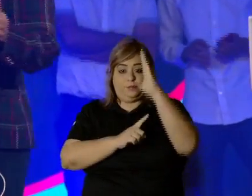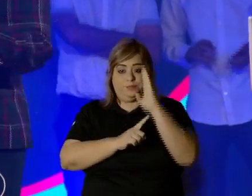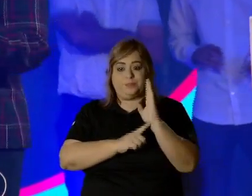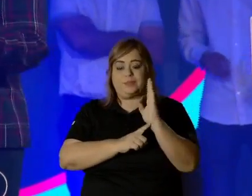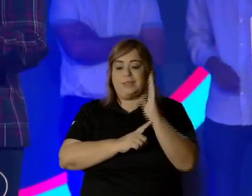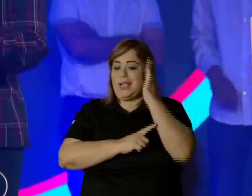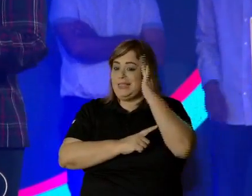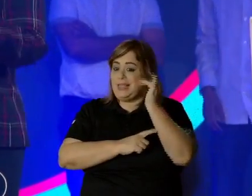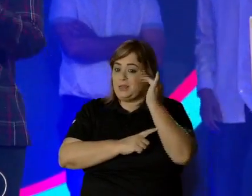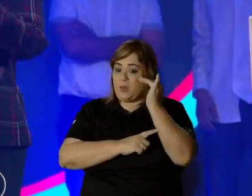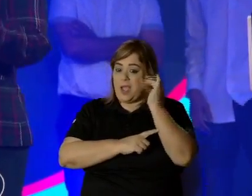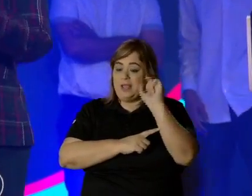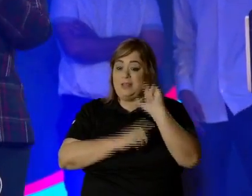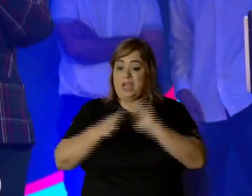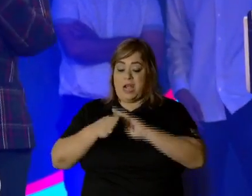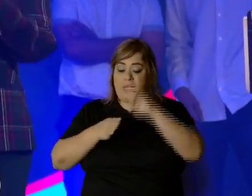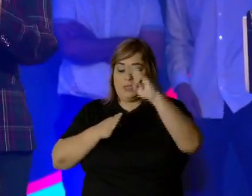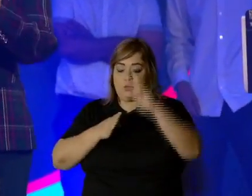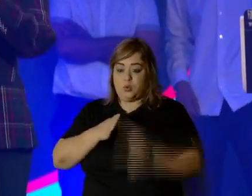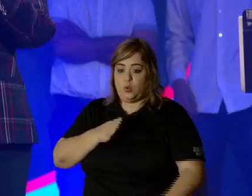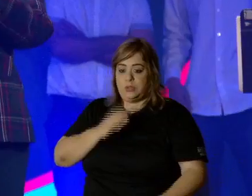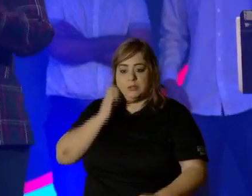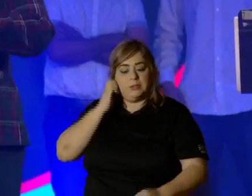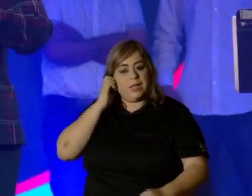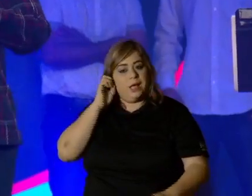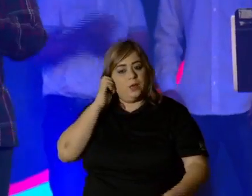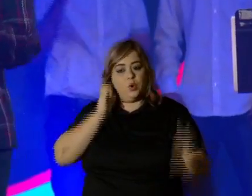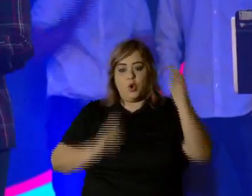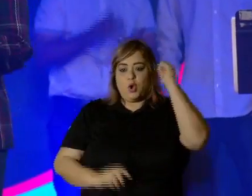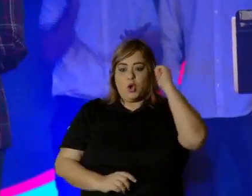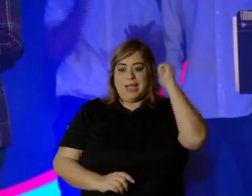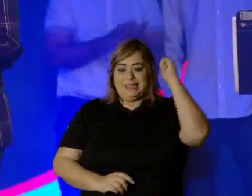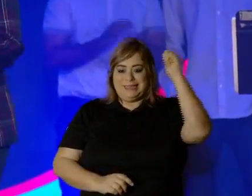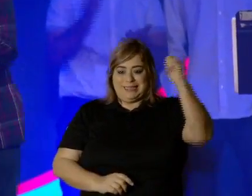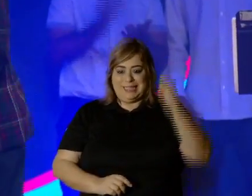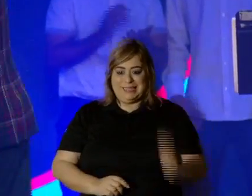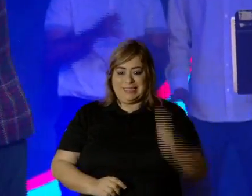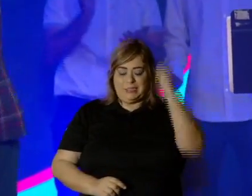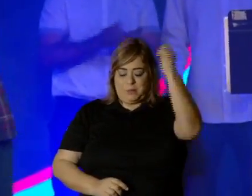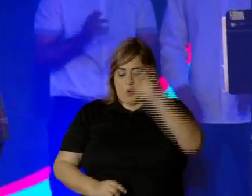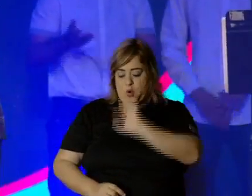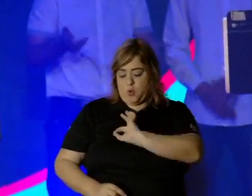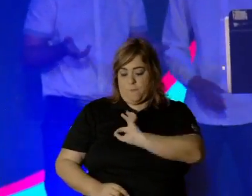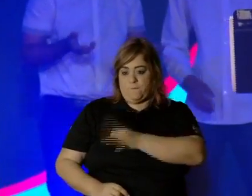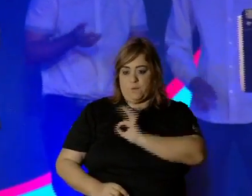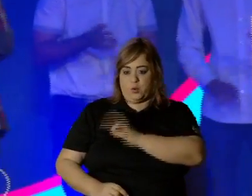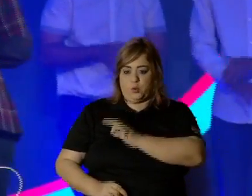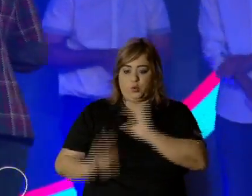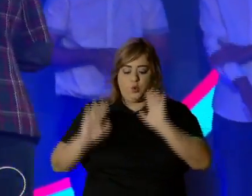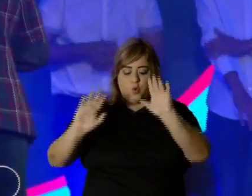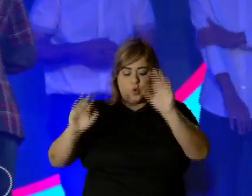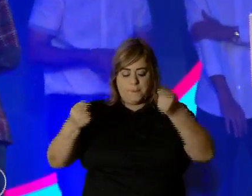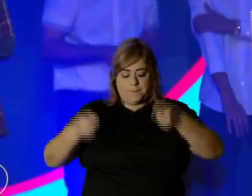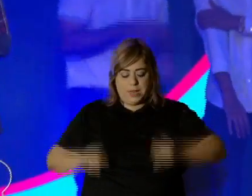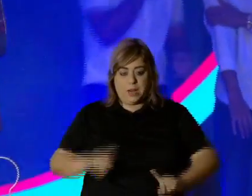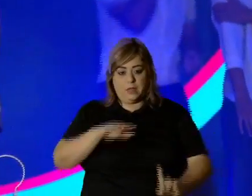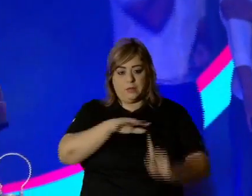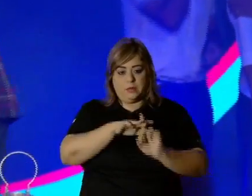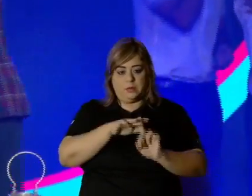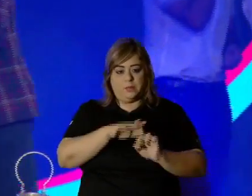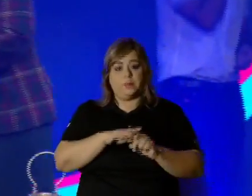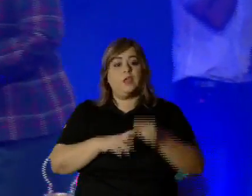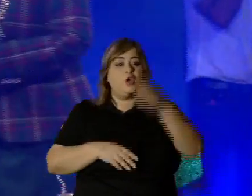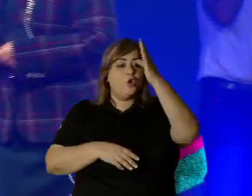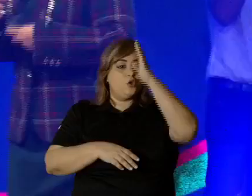frutos. Porque si no creen por la palabra, creerán por los testimonios y por los milagros. Adelante, sí. Olguito. Dios les